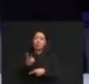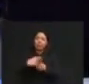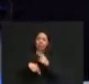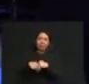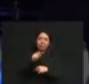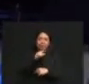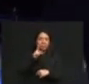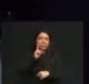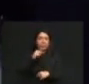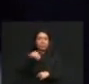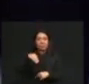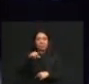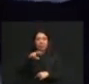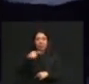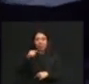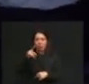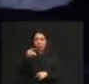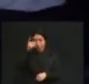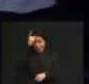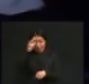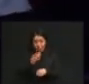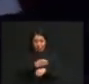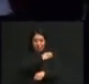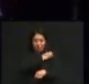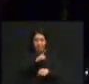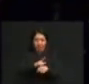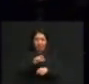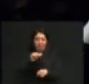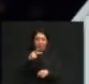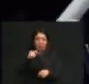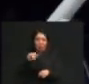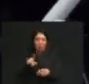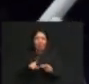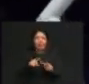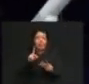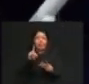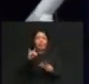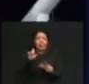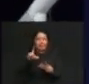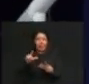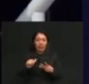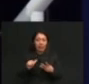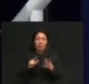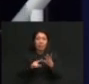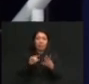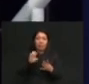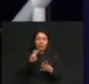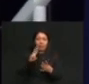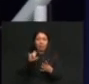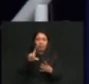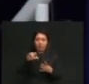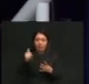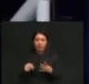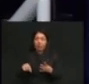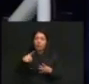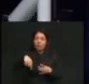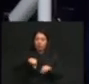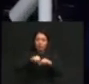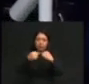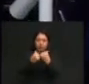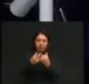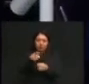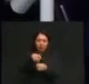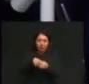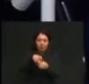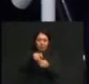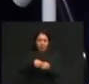Maldonado Guerrero, directora general de APAC, Daniela María Montenegro Oaxaca y Evelyn Roldán Jiménez, integrantes de la organización, a